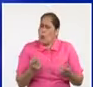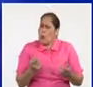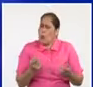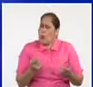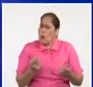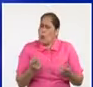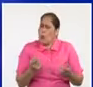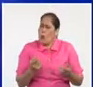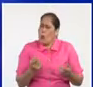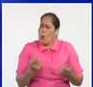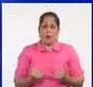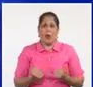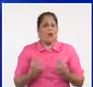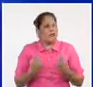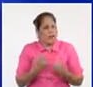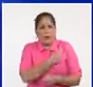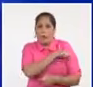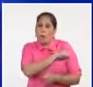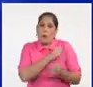riesgo.